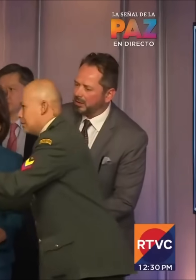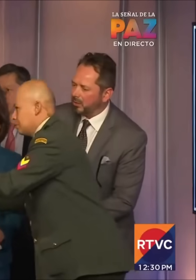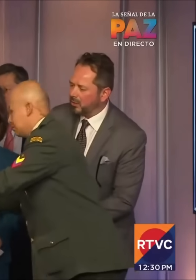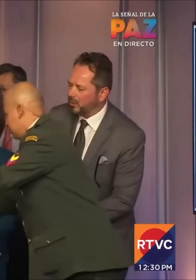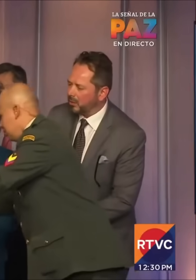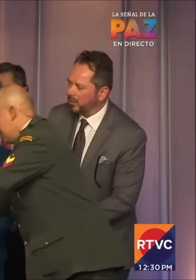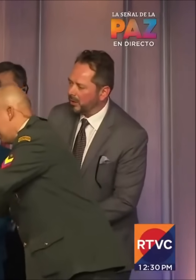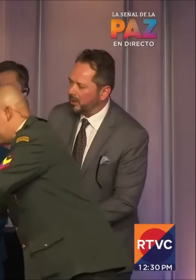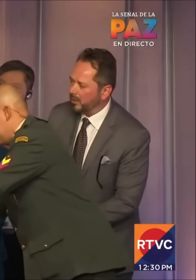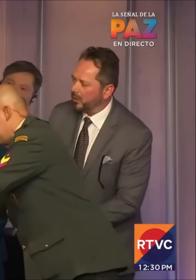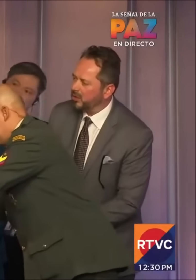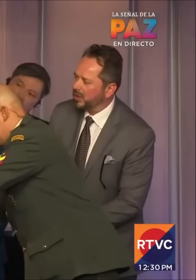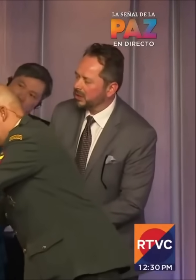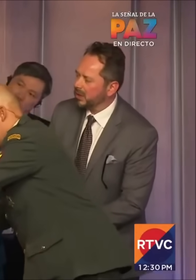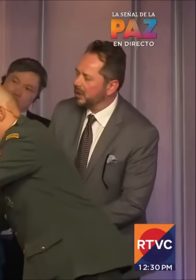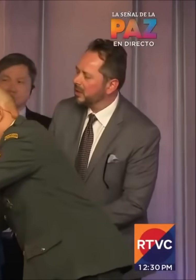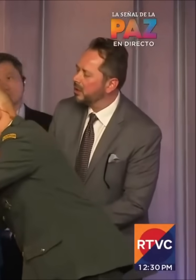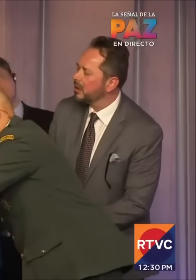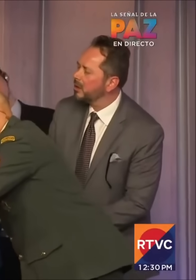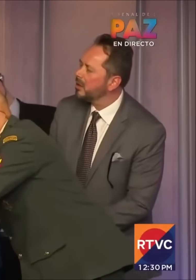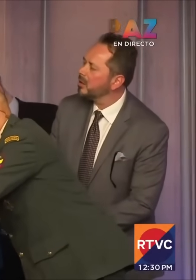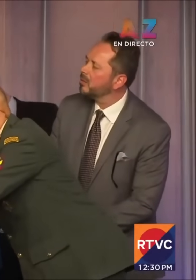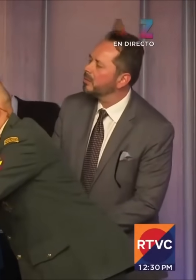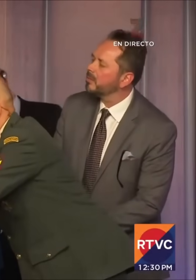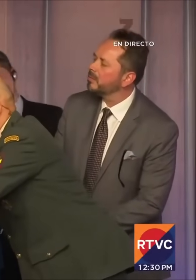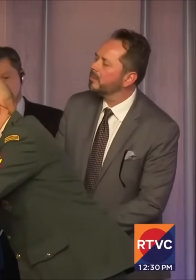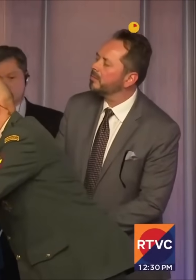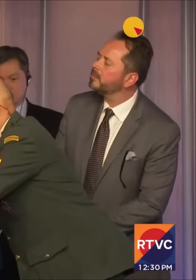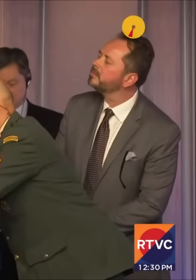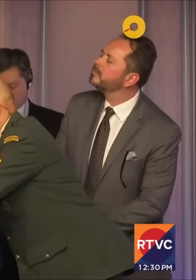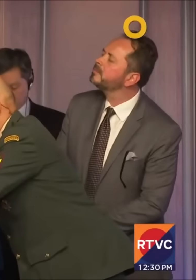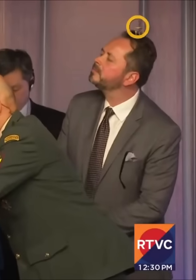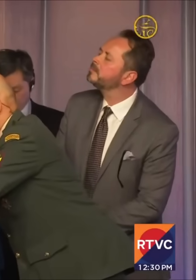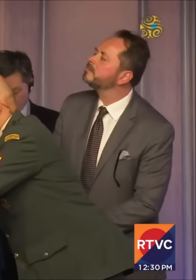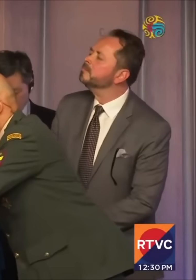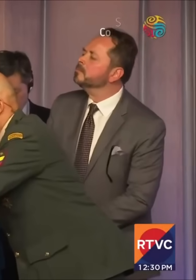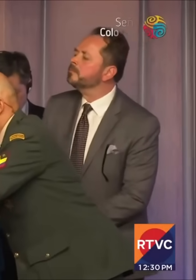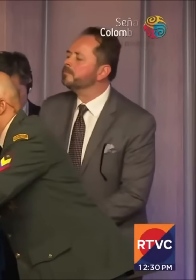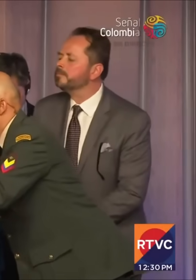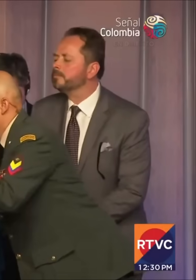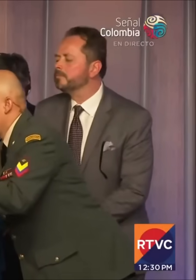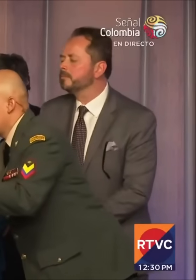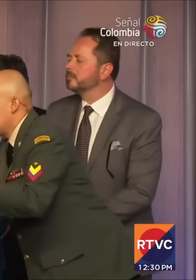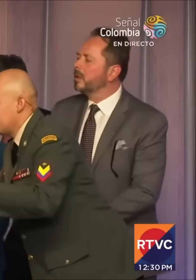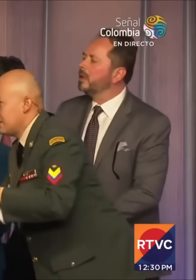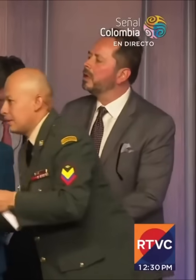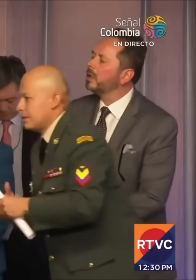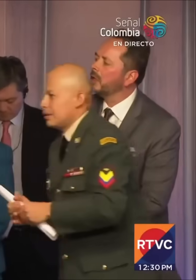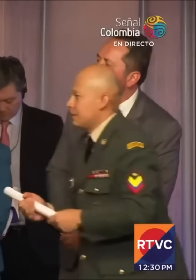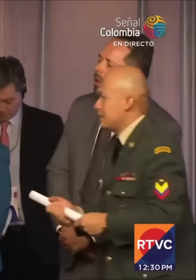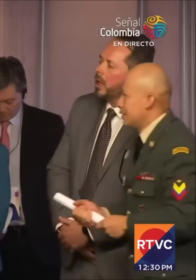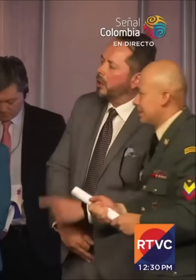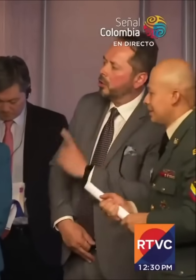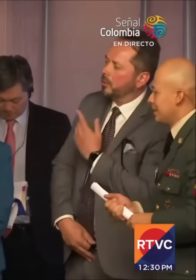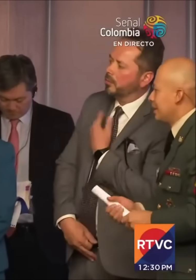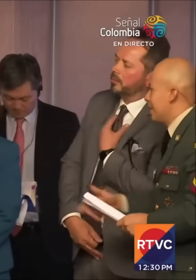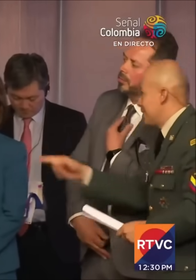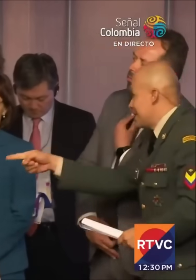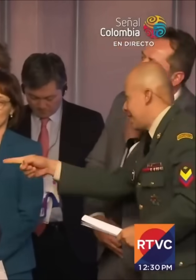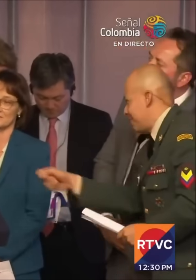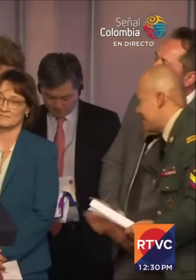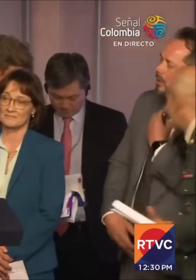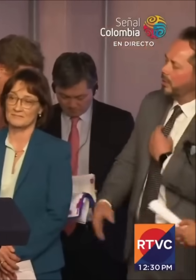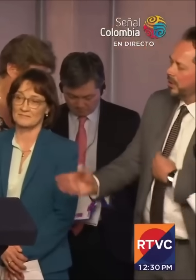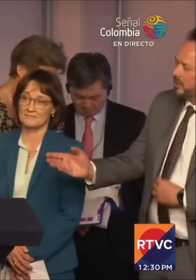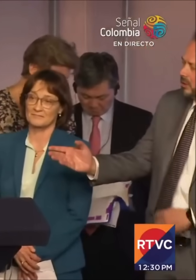la firma del acuerdo, cuántas personas en este momento ya se encuentran inmersas en lo que corresponde a la participación política